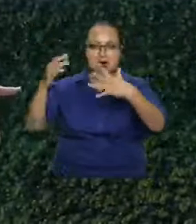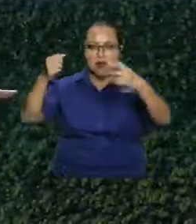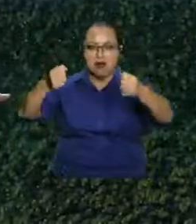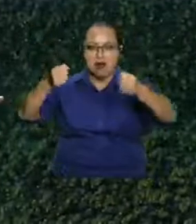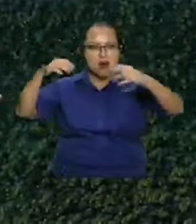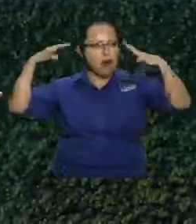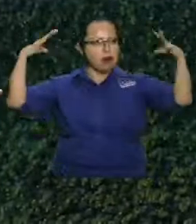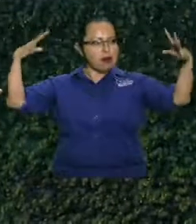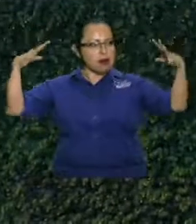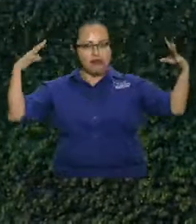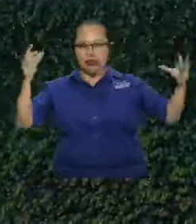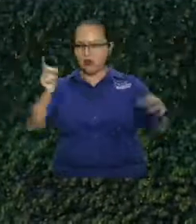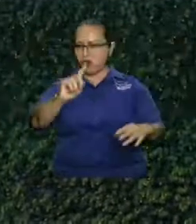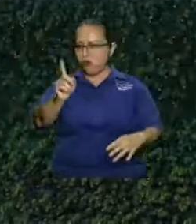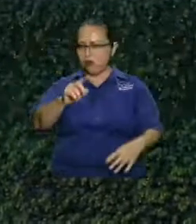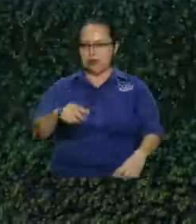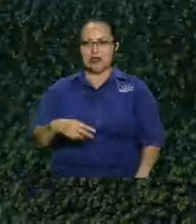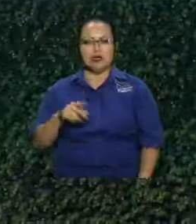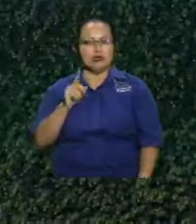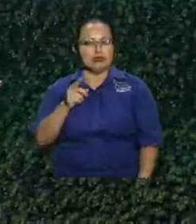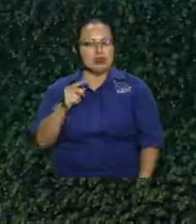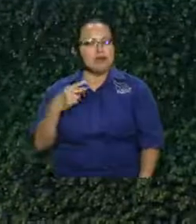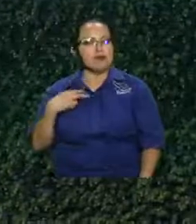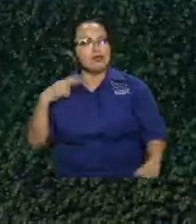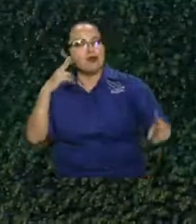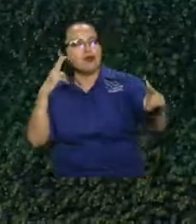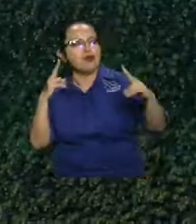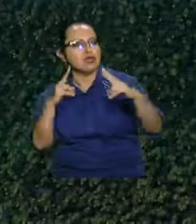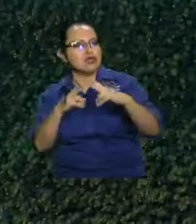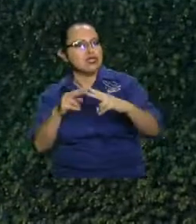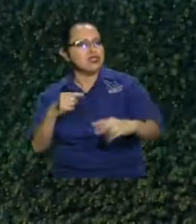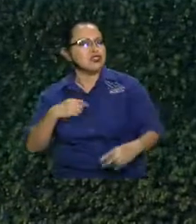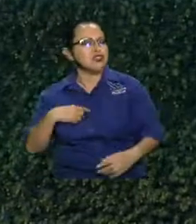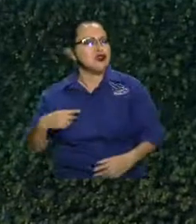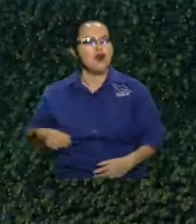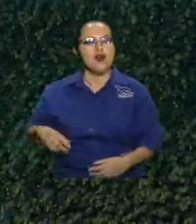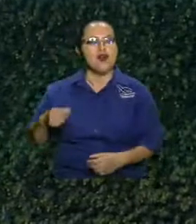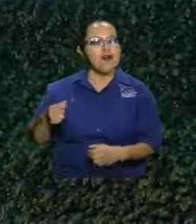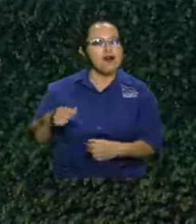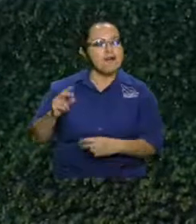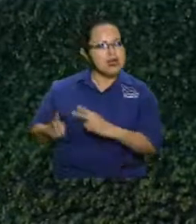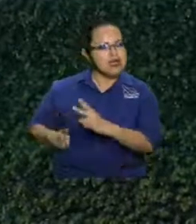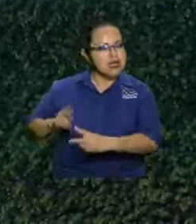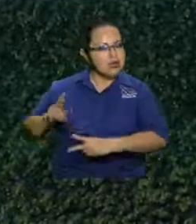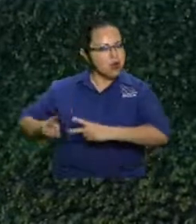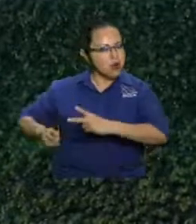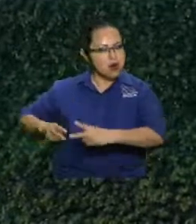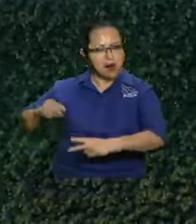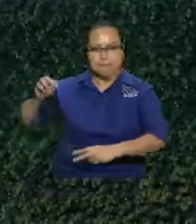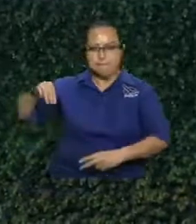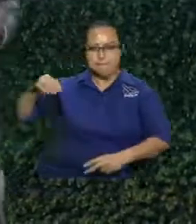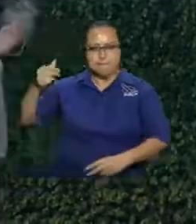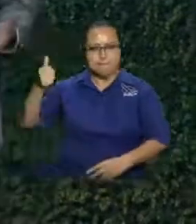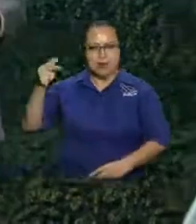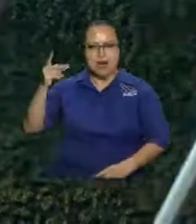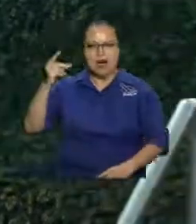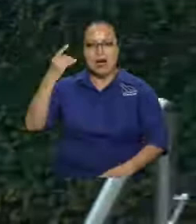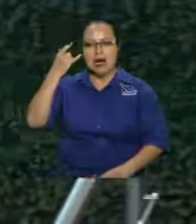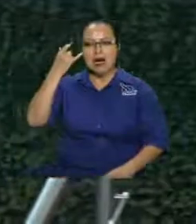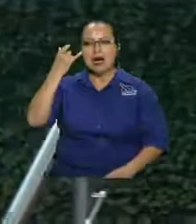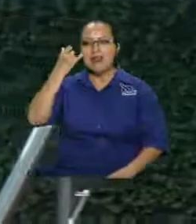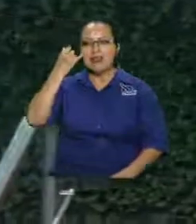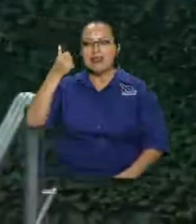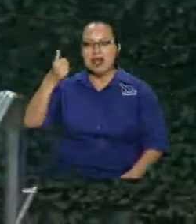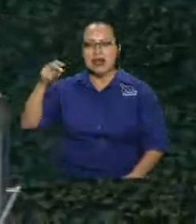no soy ese tipo de predicadores. Bueno, usted me conoce, hermano. Ni soy negociante madianita tampoco. Hermano,